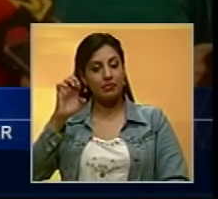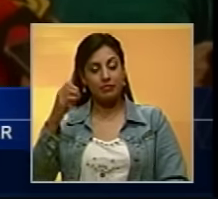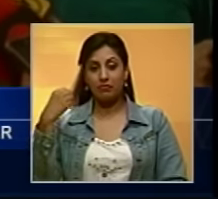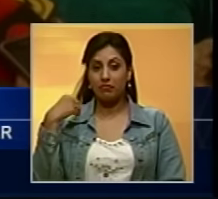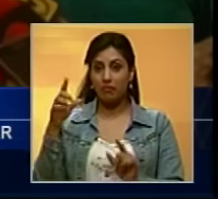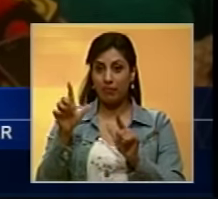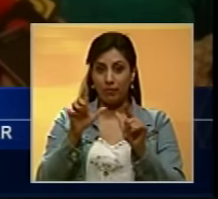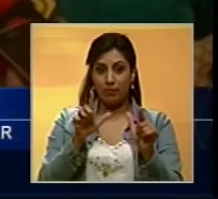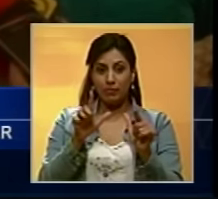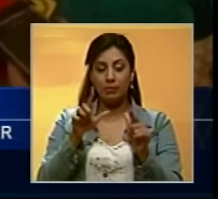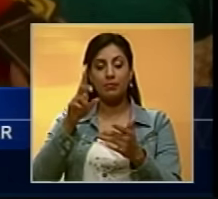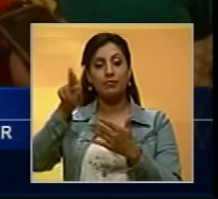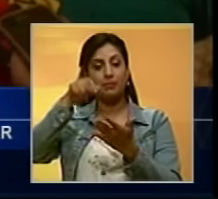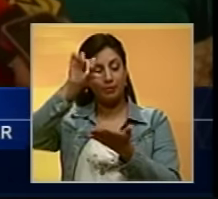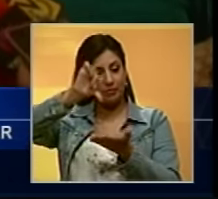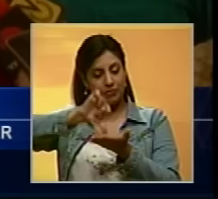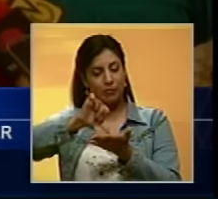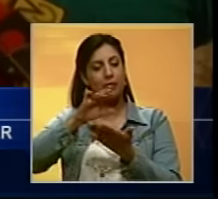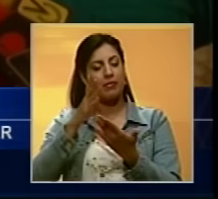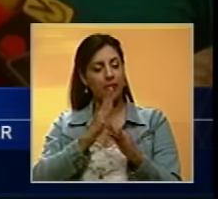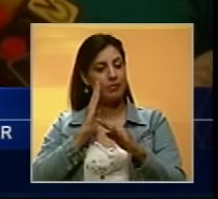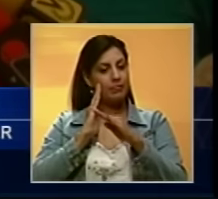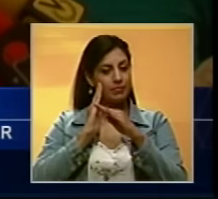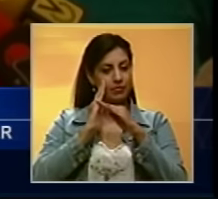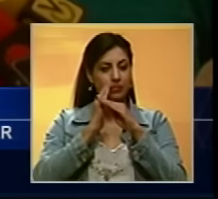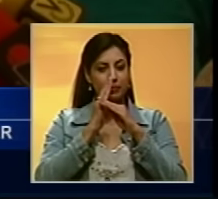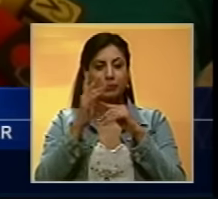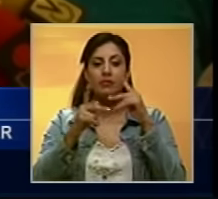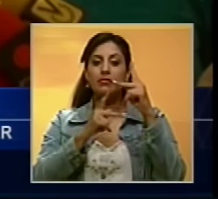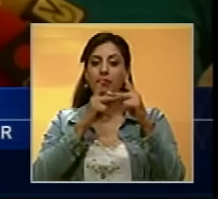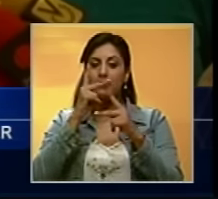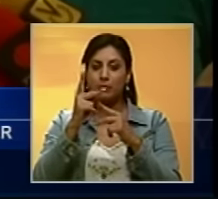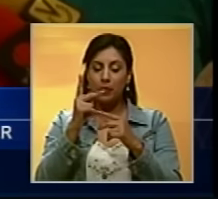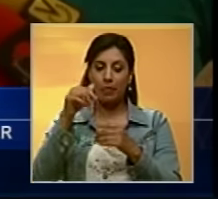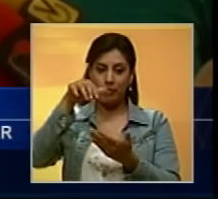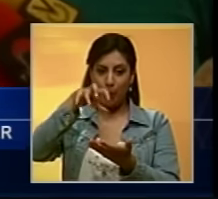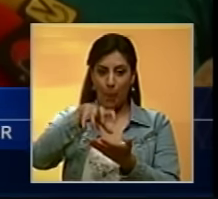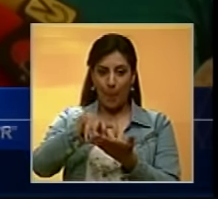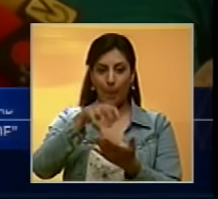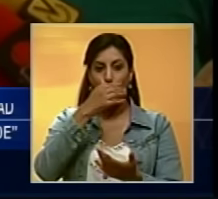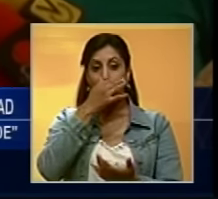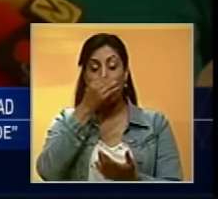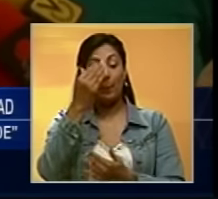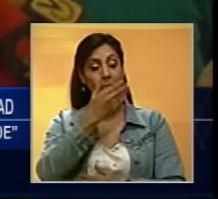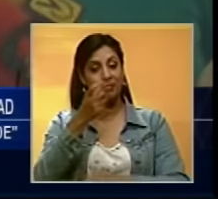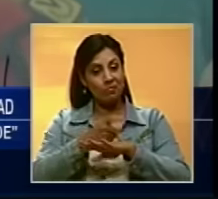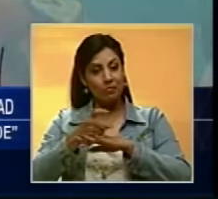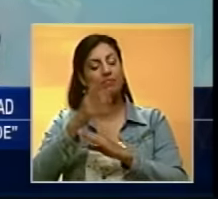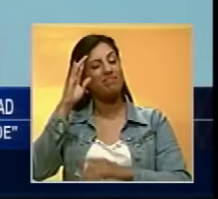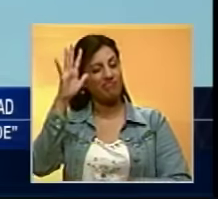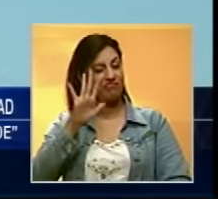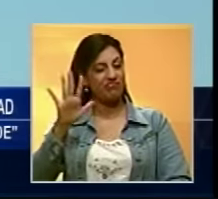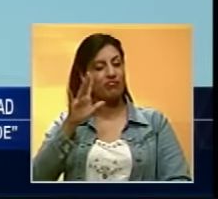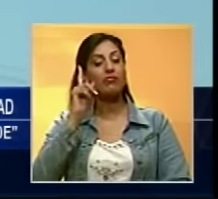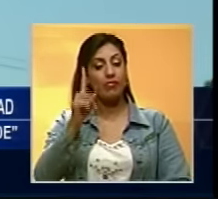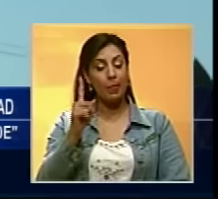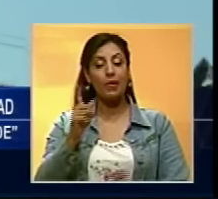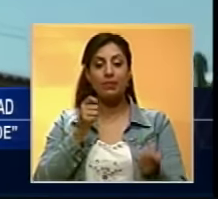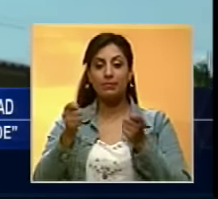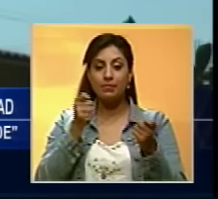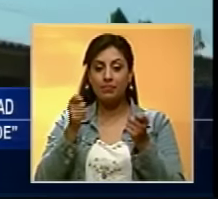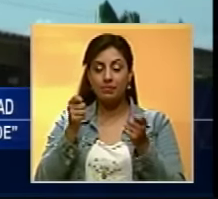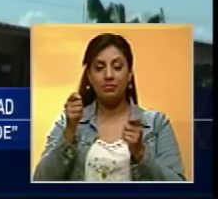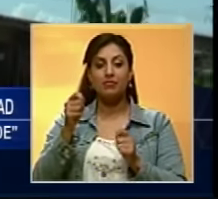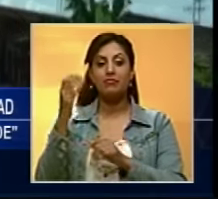electoral regional para paralizar ese proceso en la región El mandatario Regional Consideró que deben tomarse